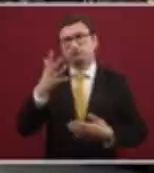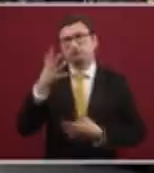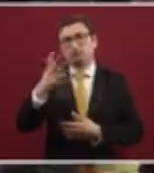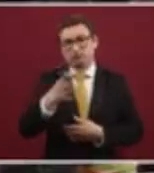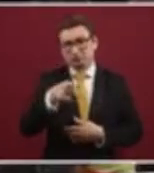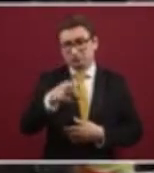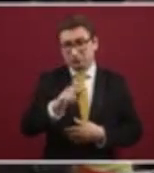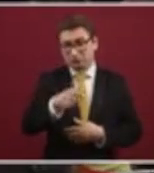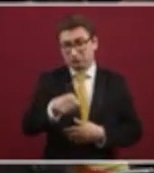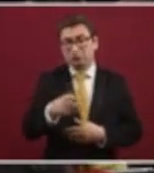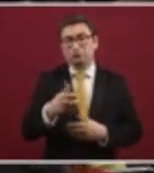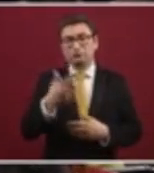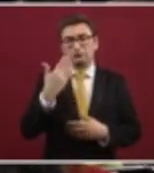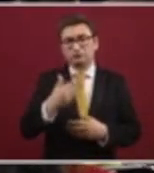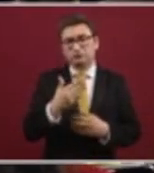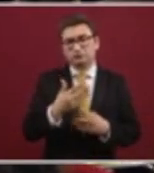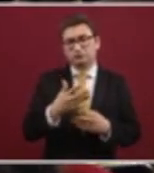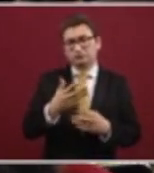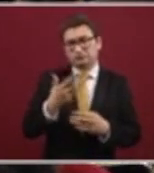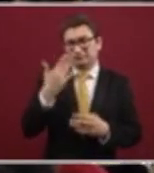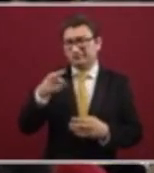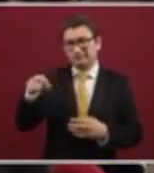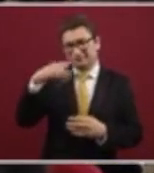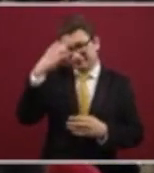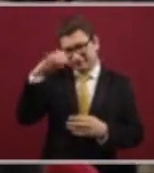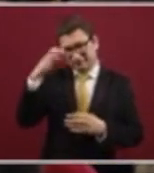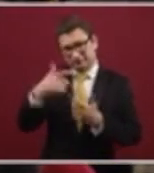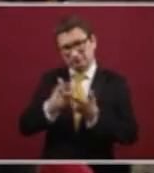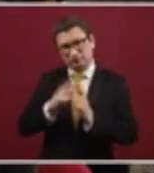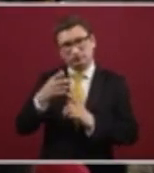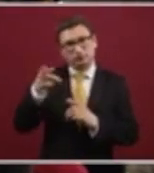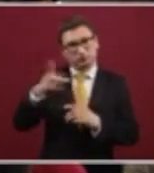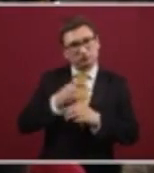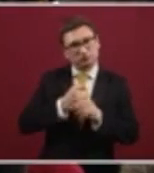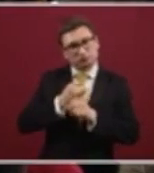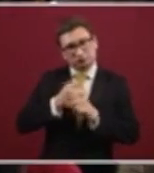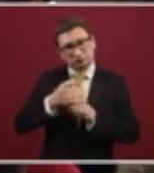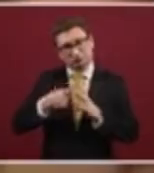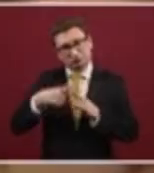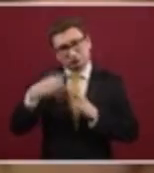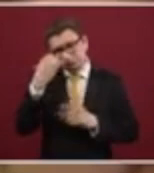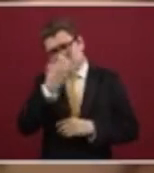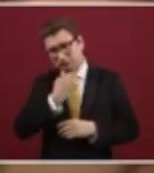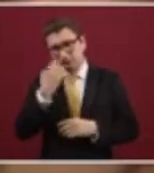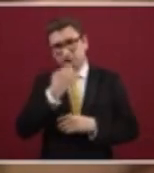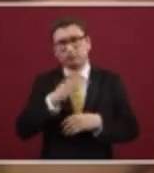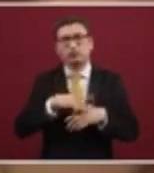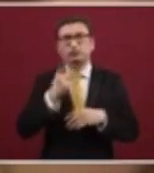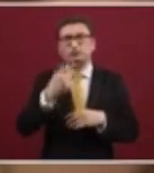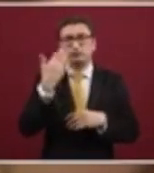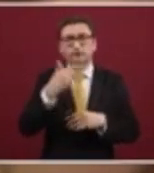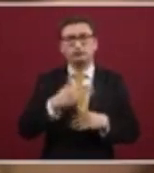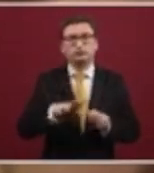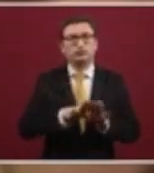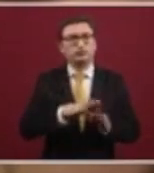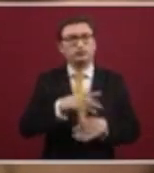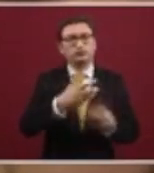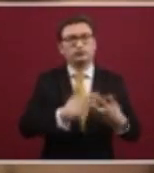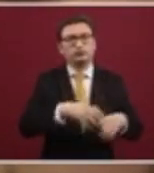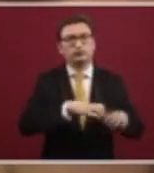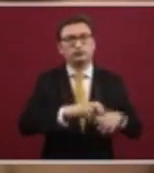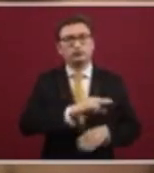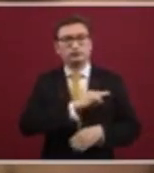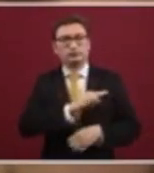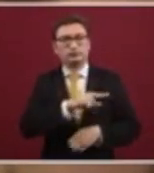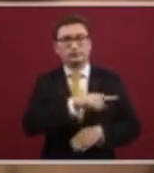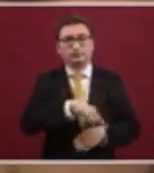usted ha criticado mucho a los expertos, pero se hace un análisis de que se pierde, de que la iniciativa privada no tiene certeza para